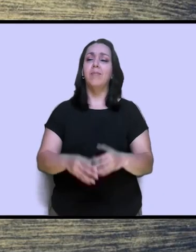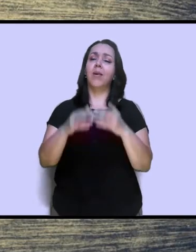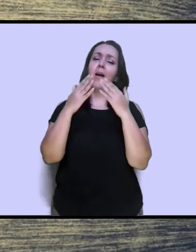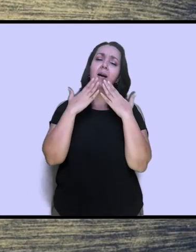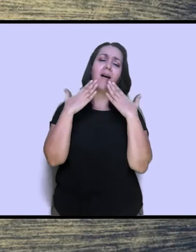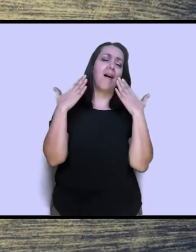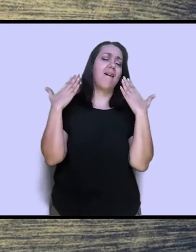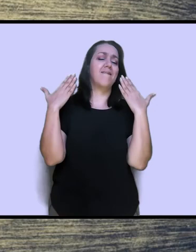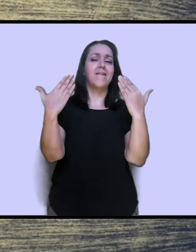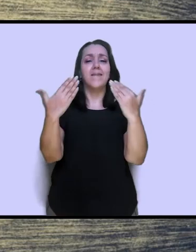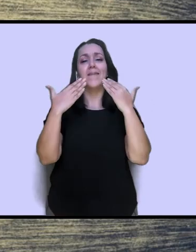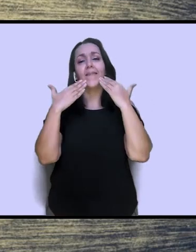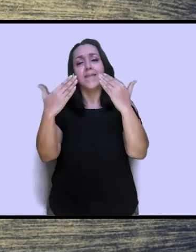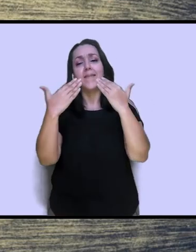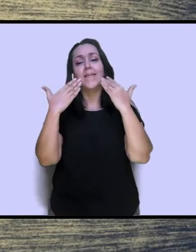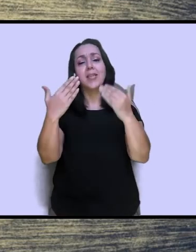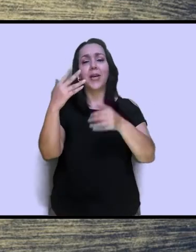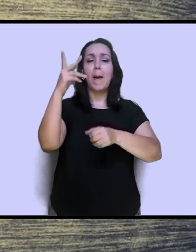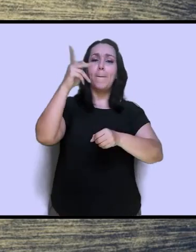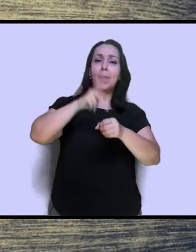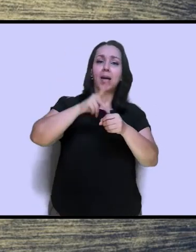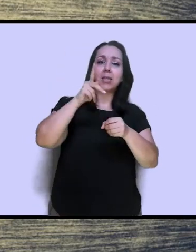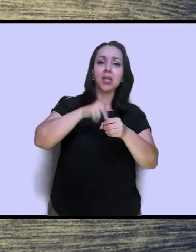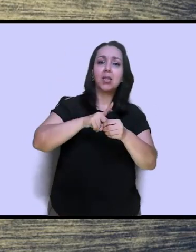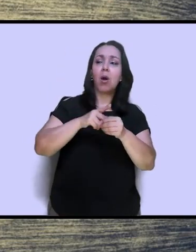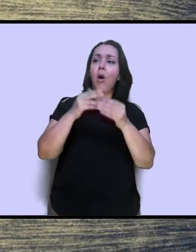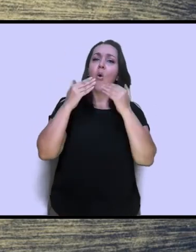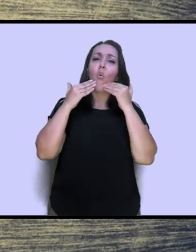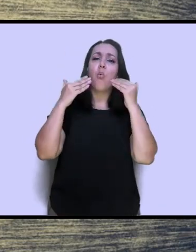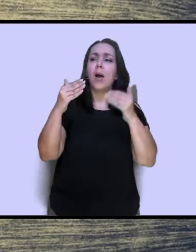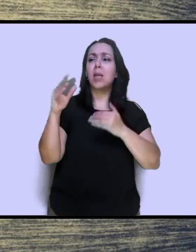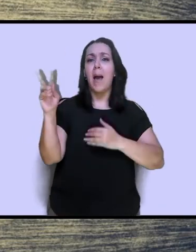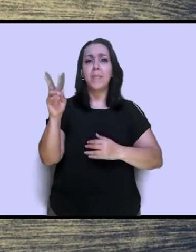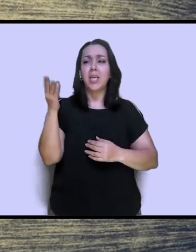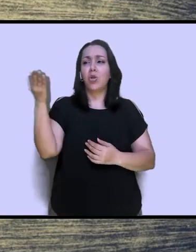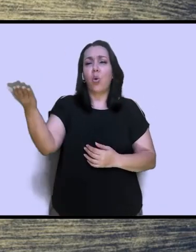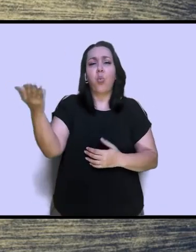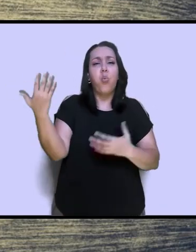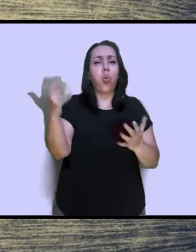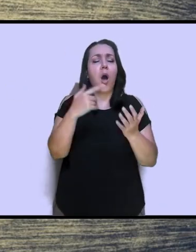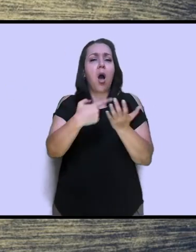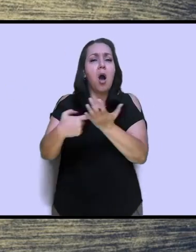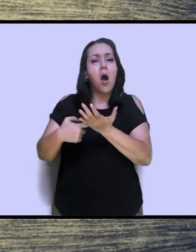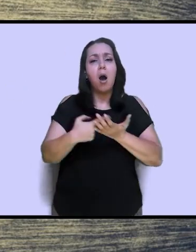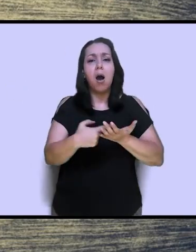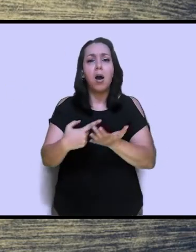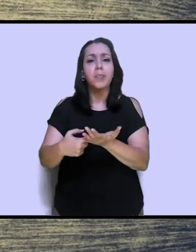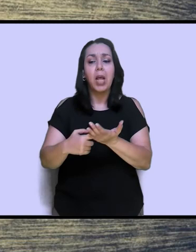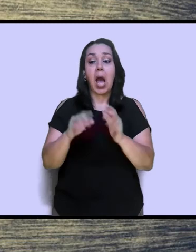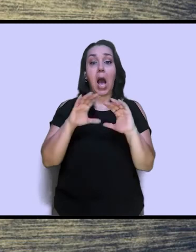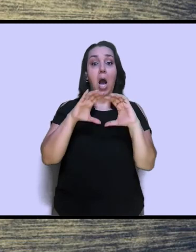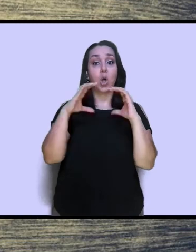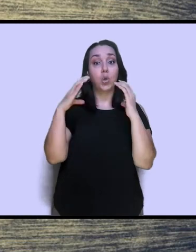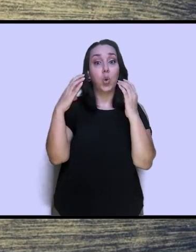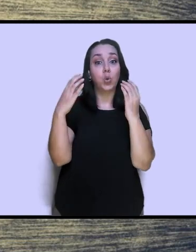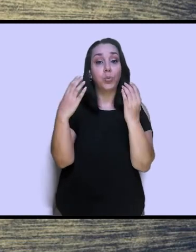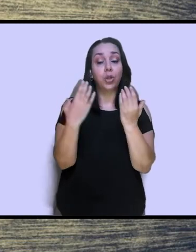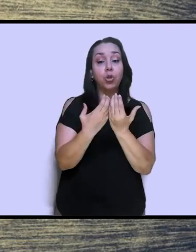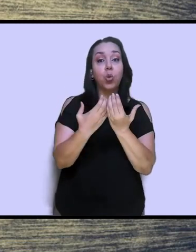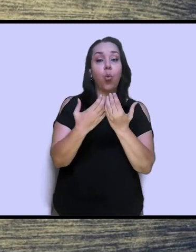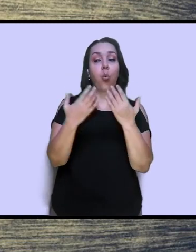Agradecemos profundamente a los participantes. Gracias a don Víctor por su disertación, a la Comisión Regional